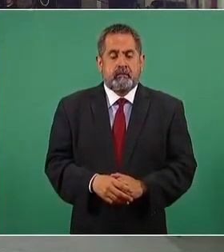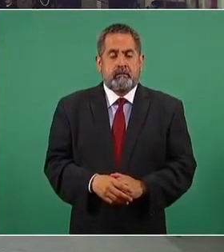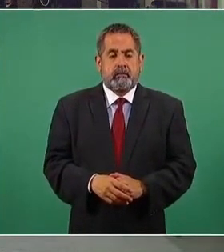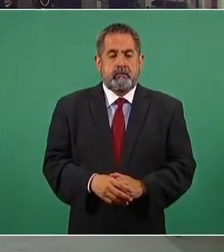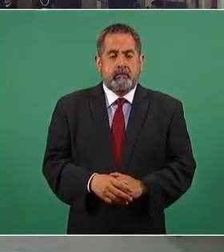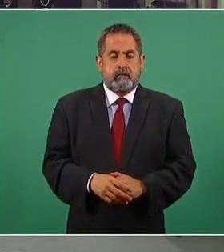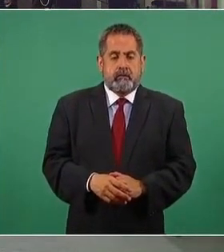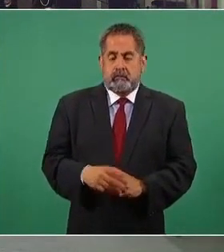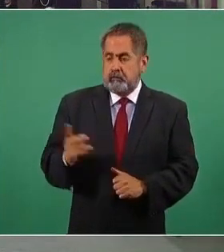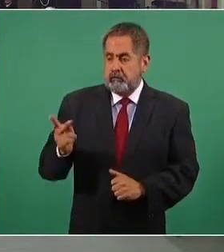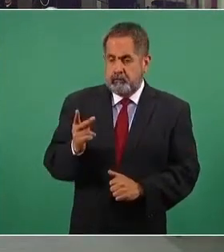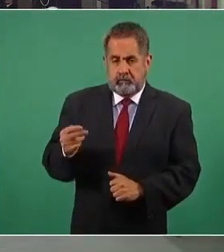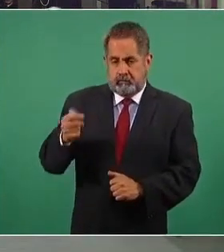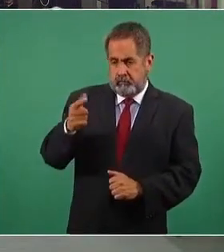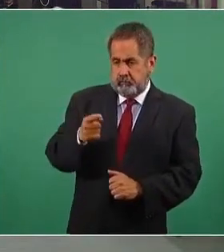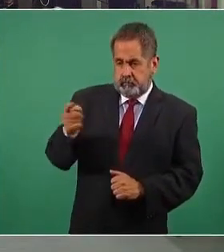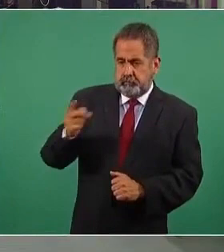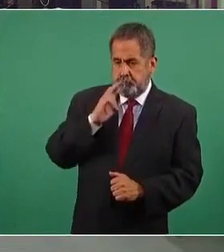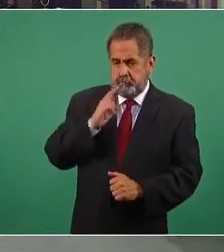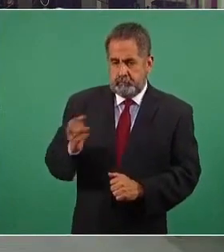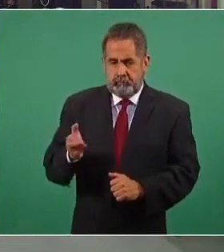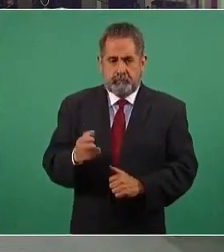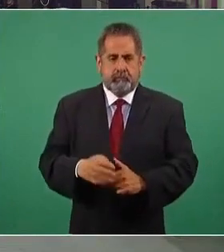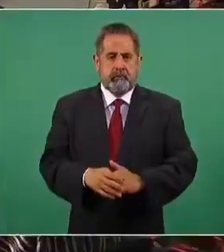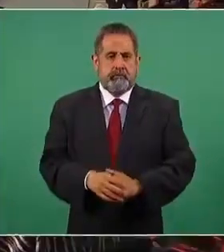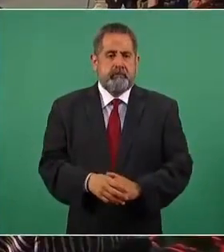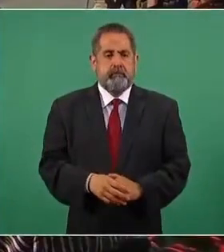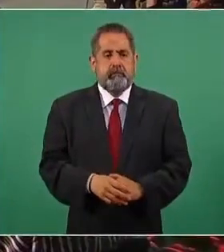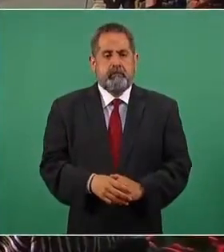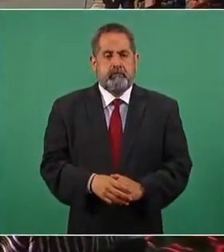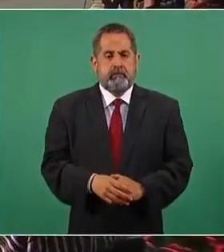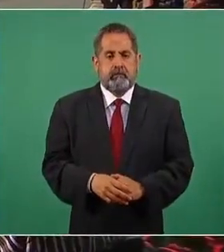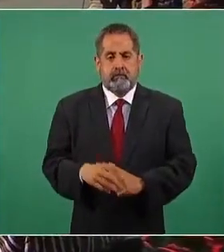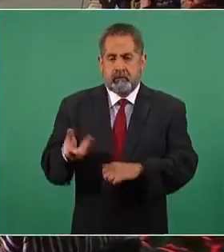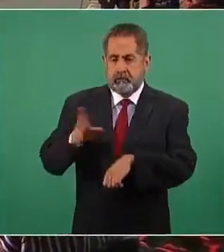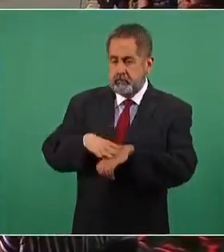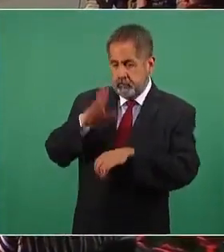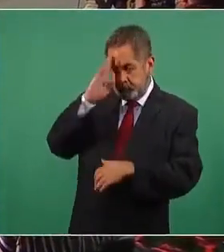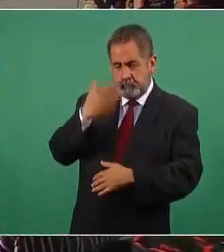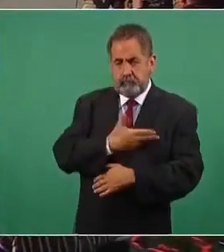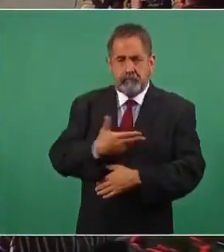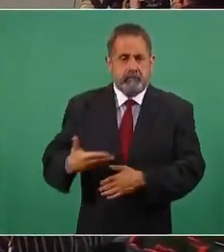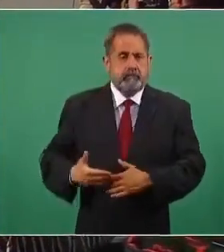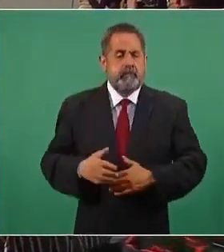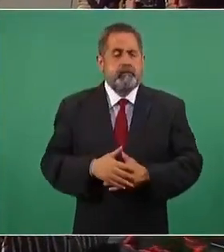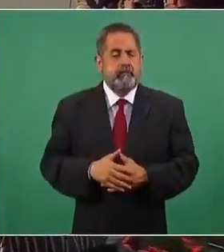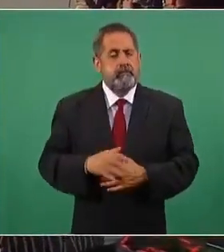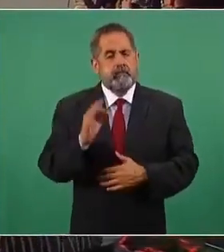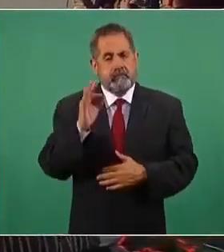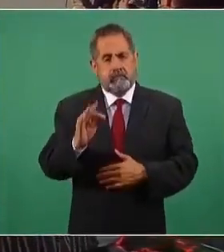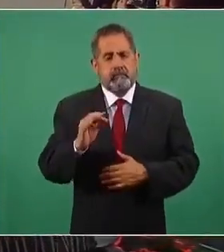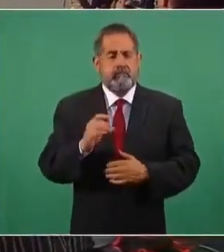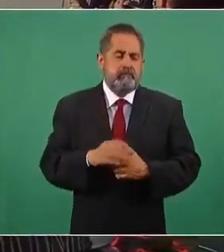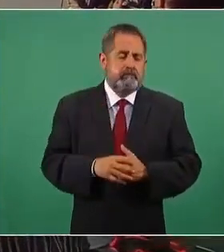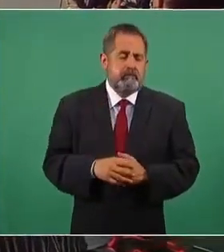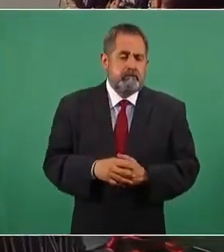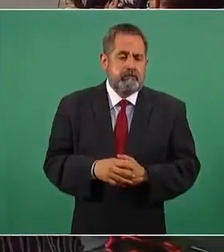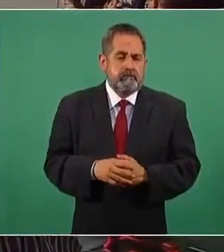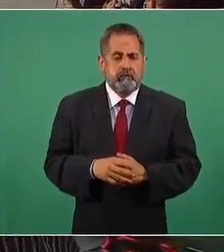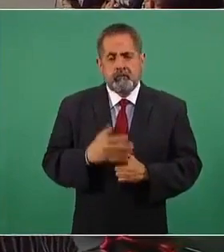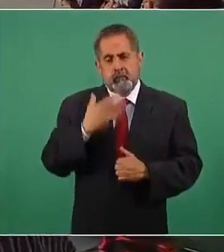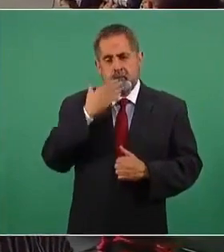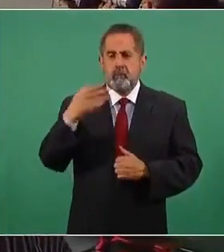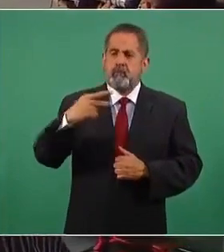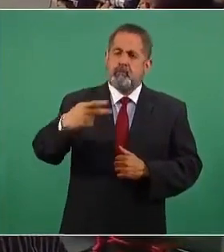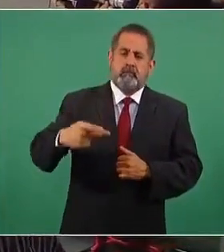Los dos, primero sí, la ciencia. Con permiso, señor presidente. Efectivamente, esta es una